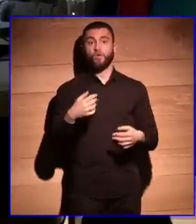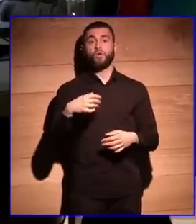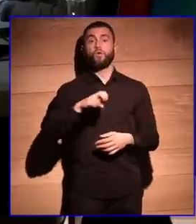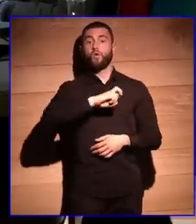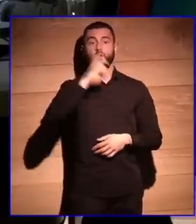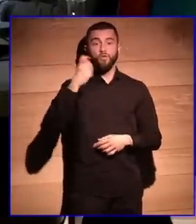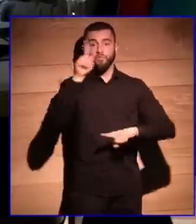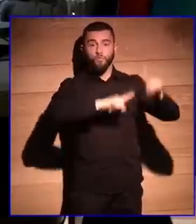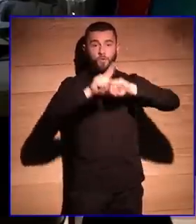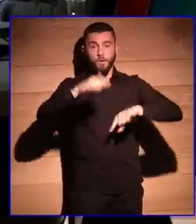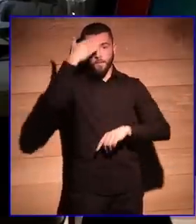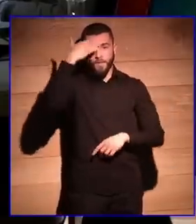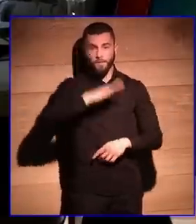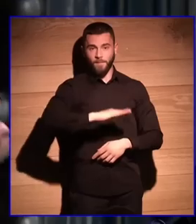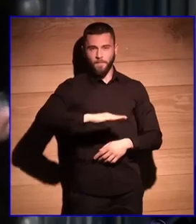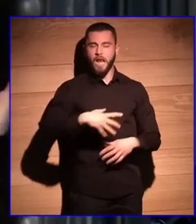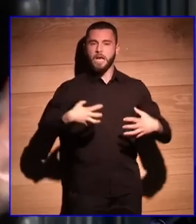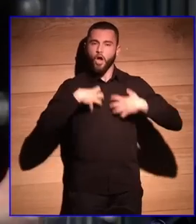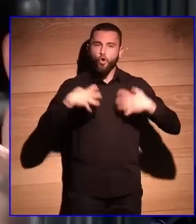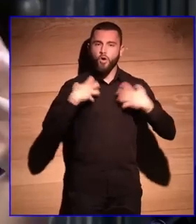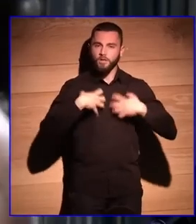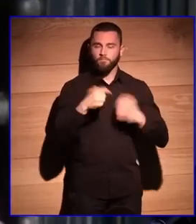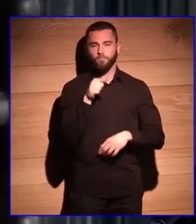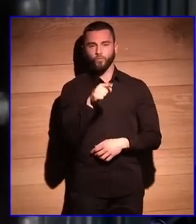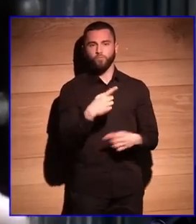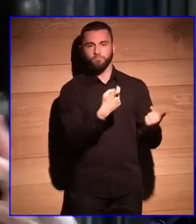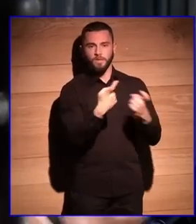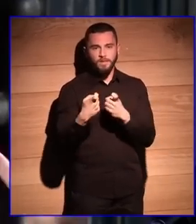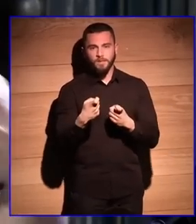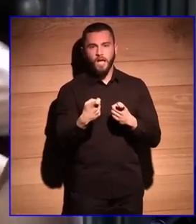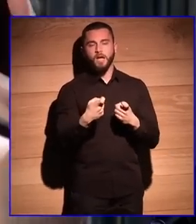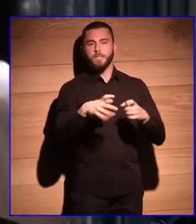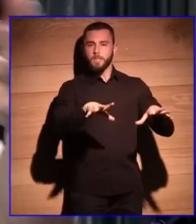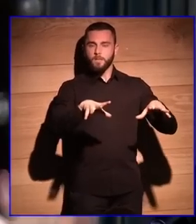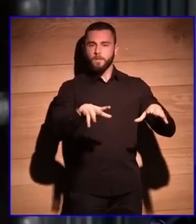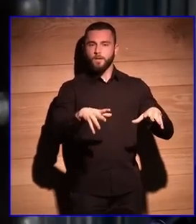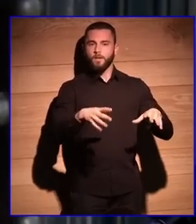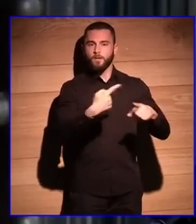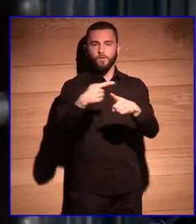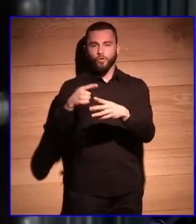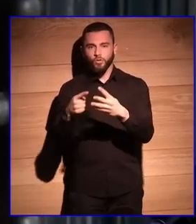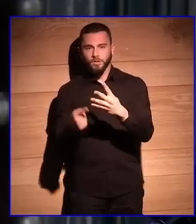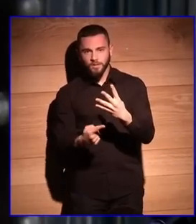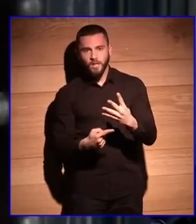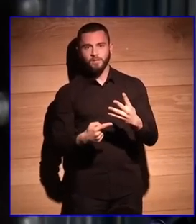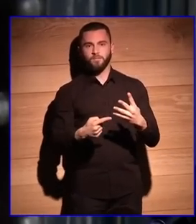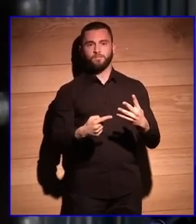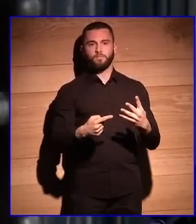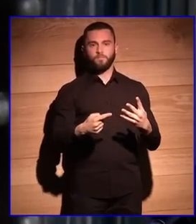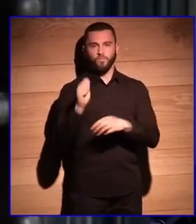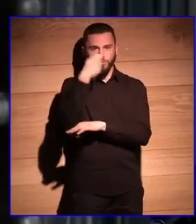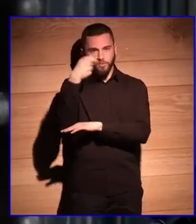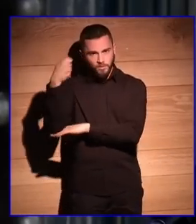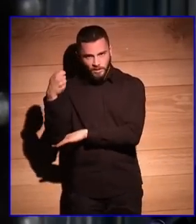fundamentales del mal es el egoísmo, es decir, la necesidad de tú adquirir cosas o de creer que debes tener unas cosas que igual